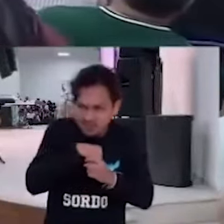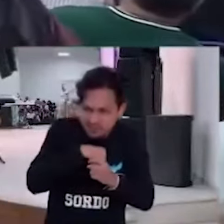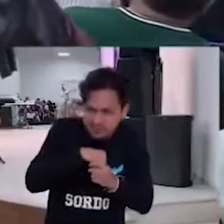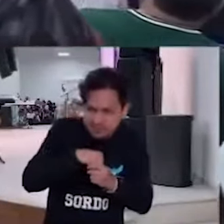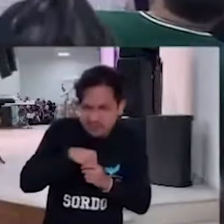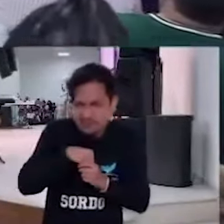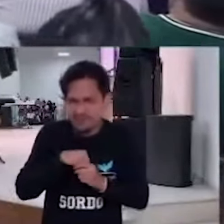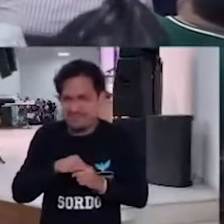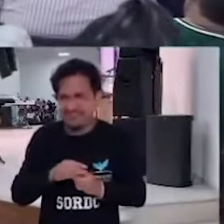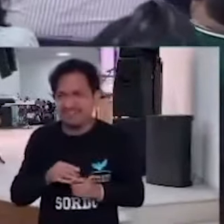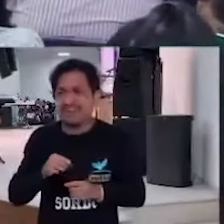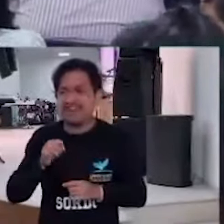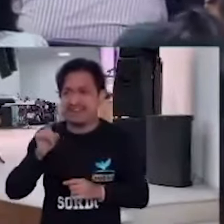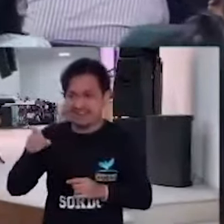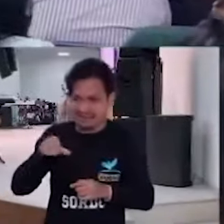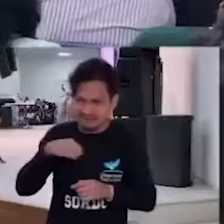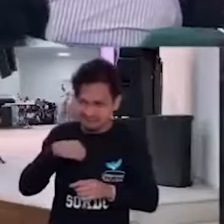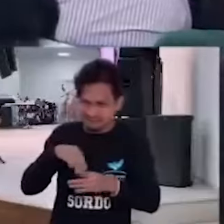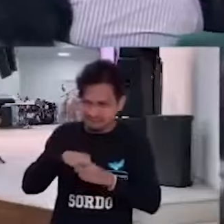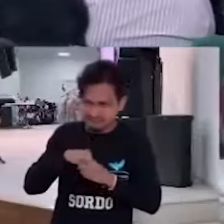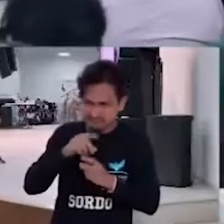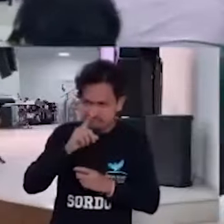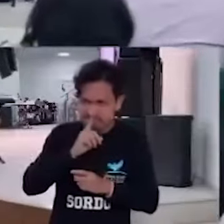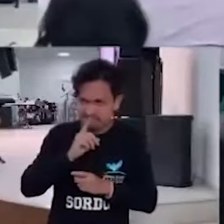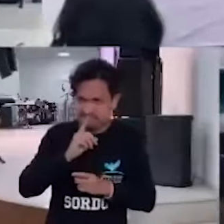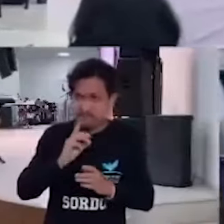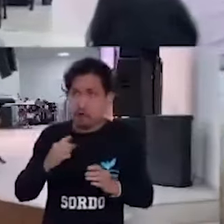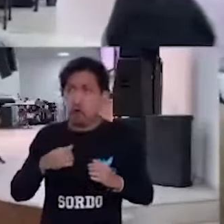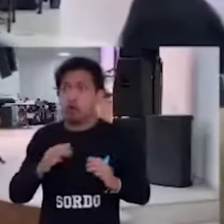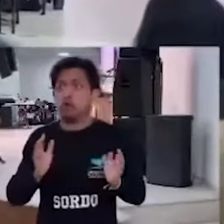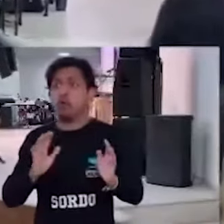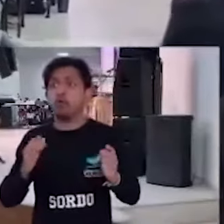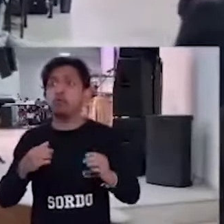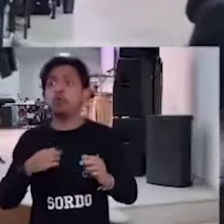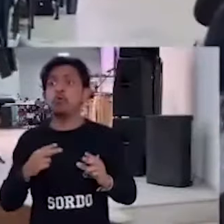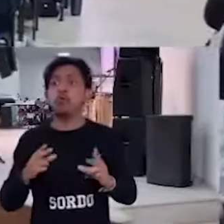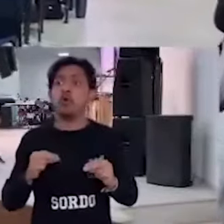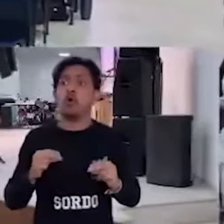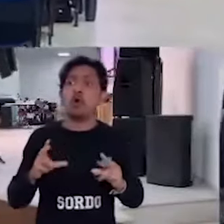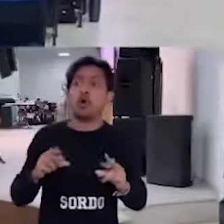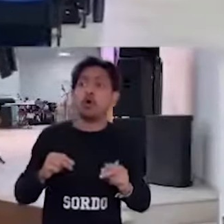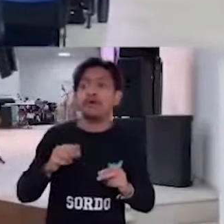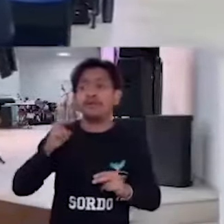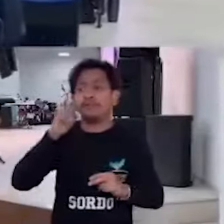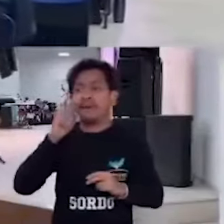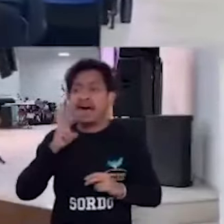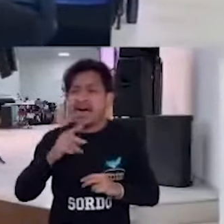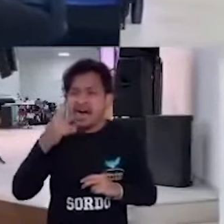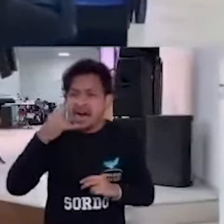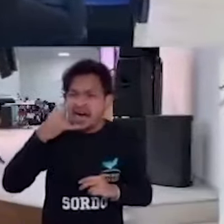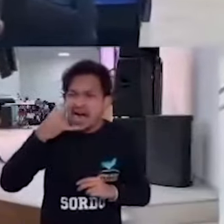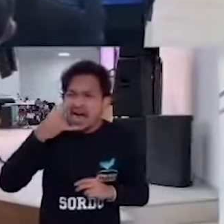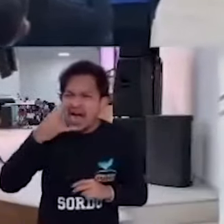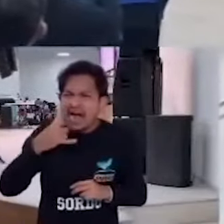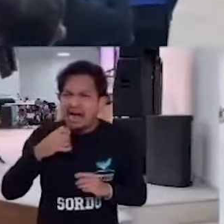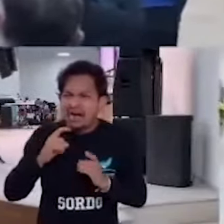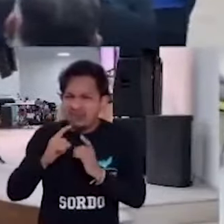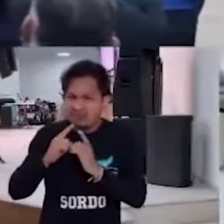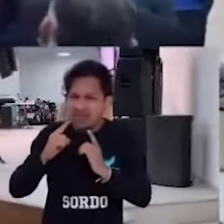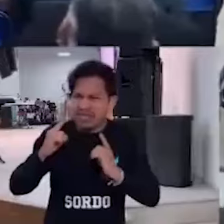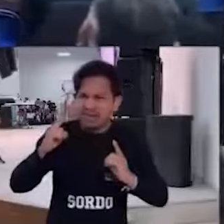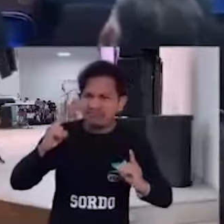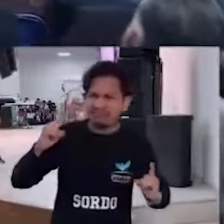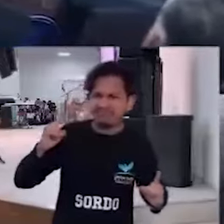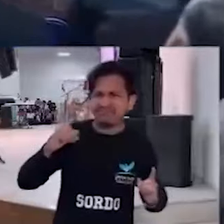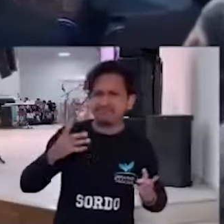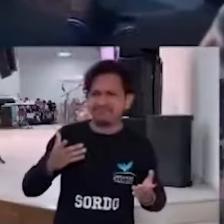¿Algo me escondes? ¿Algo me estás ocultando? No, ¿por qué? Te noto raro, te noto distante, te noto distraído.